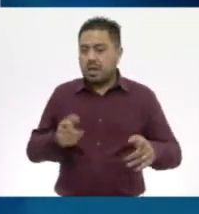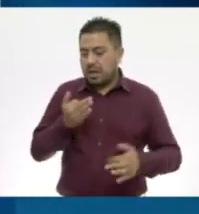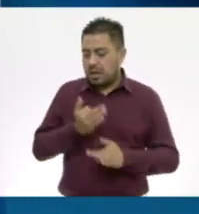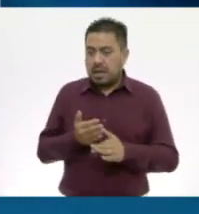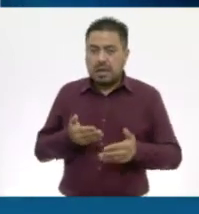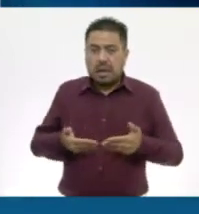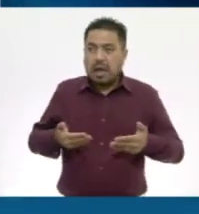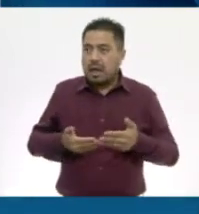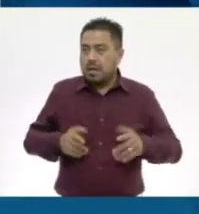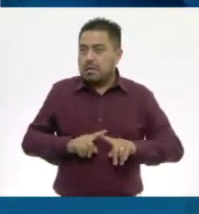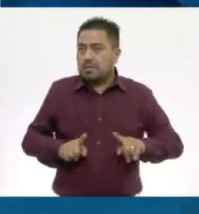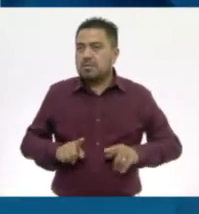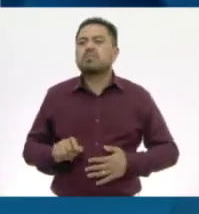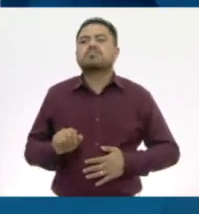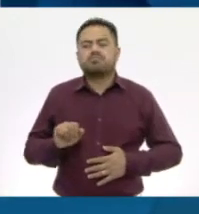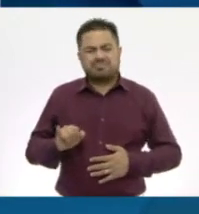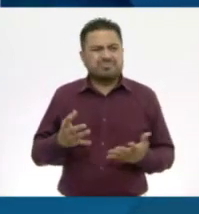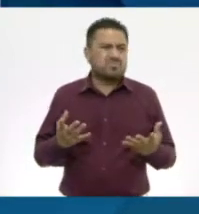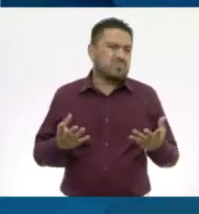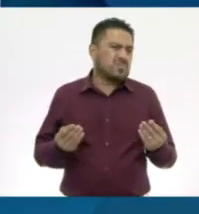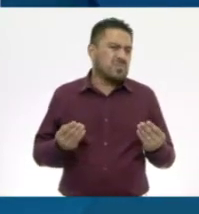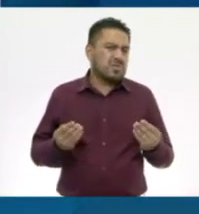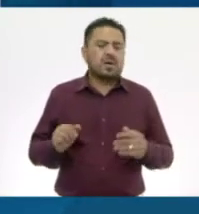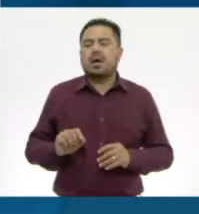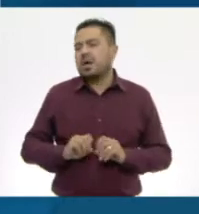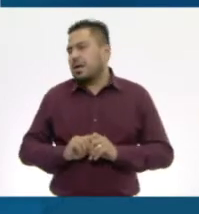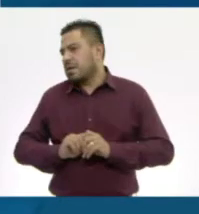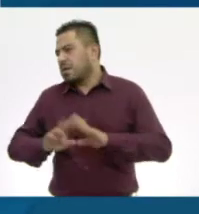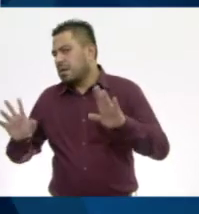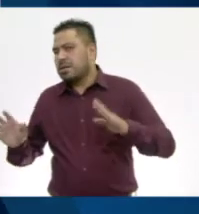territorio actual? Sí, muchísimas. Claro.